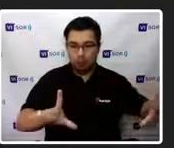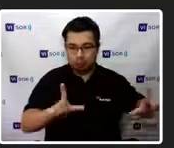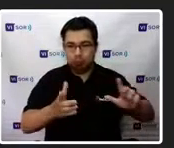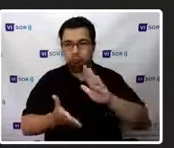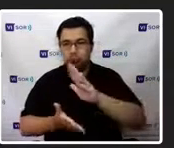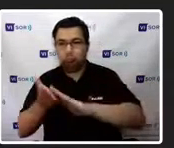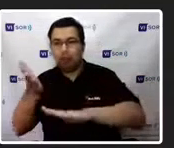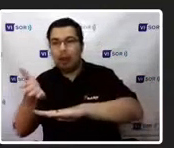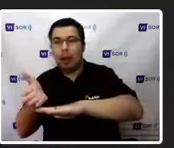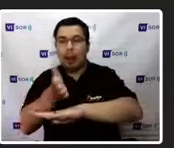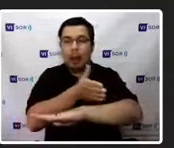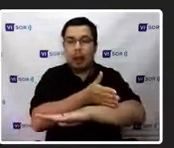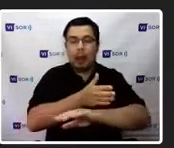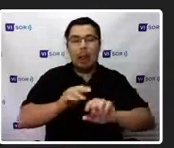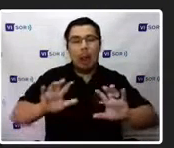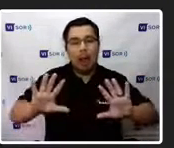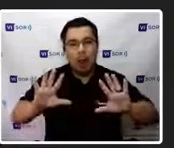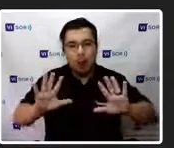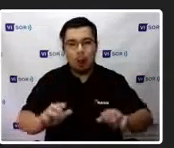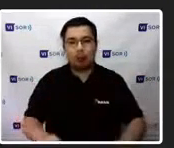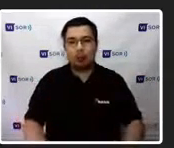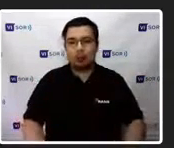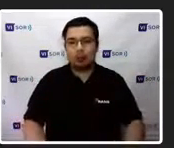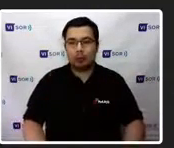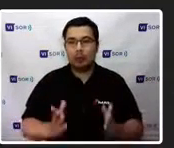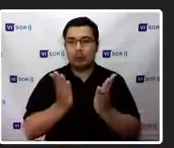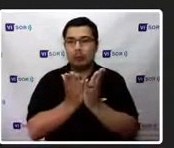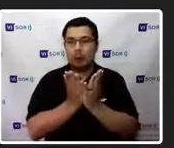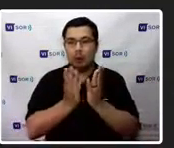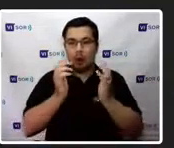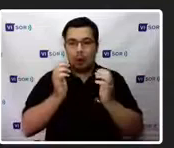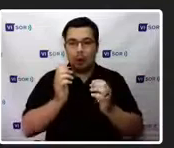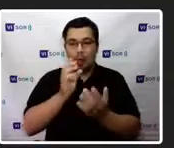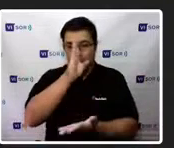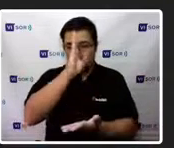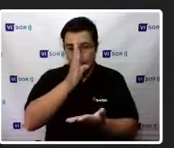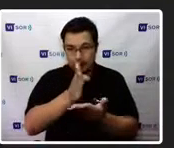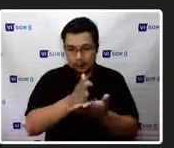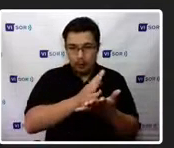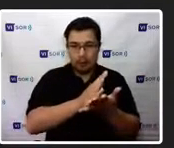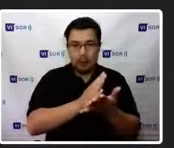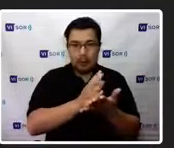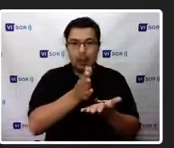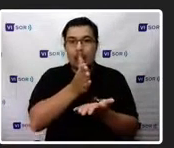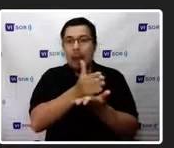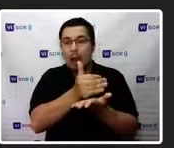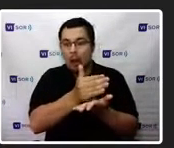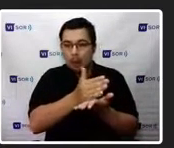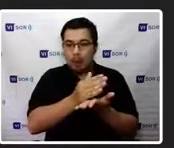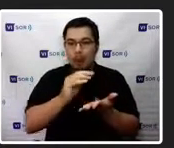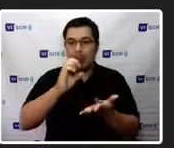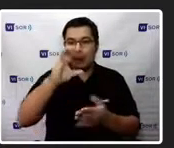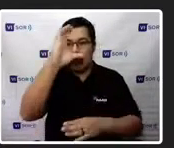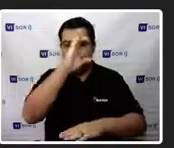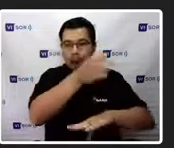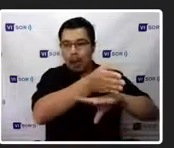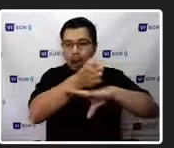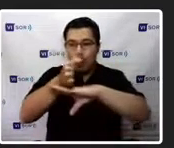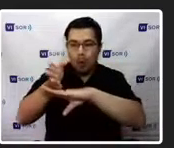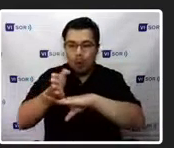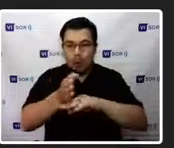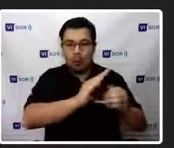estudiar el plan de ecoturismo, ¿no es cierto?, pueda claramente, ¿no es cierto?, extenderse la duración de su carrera por